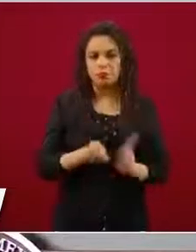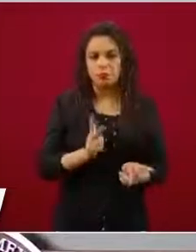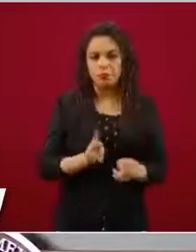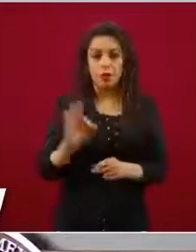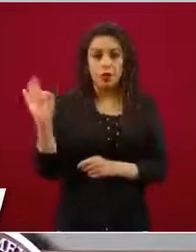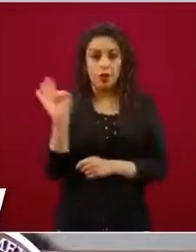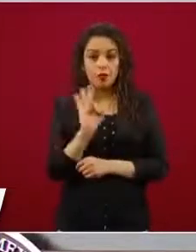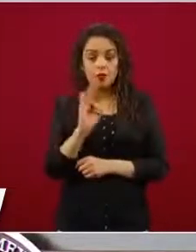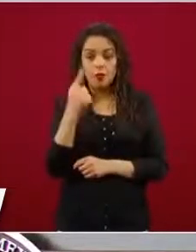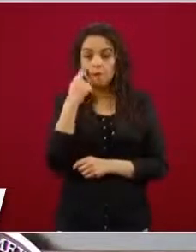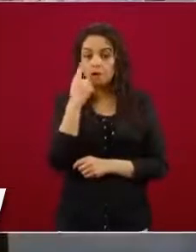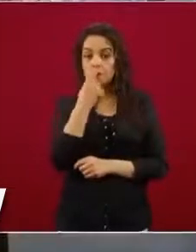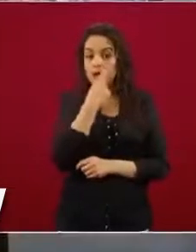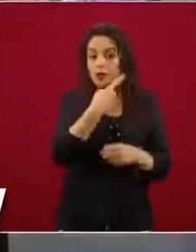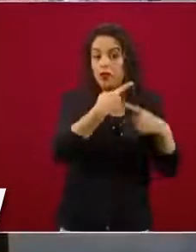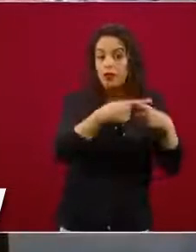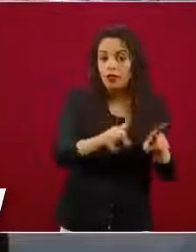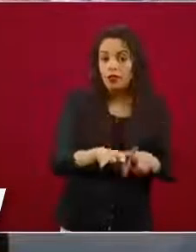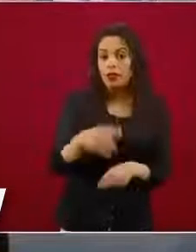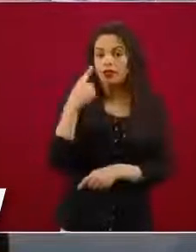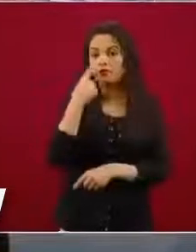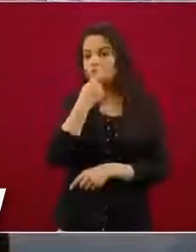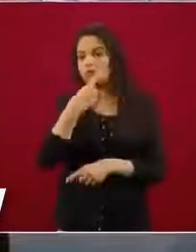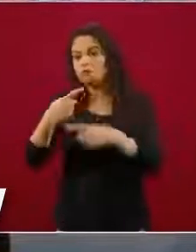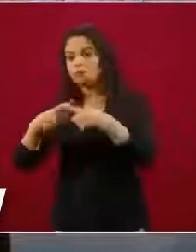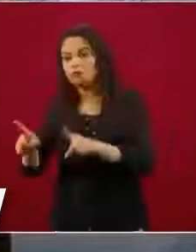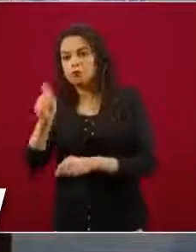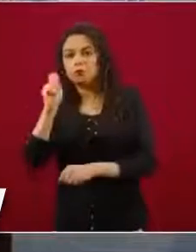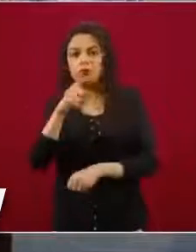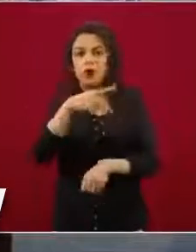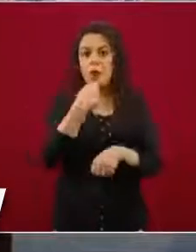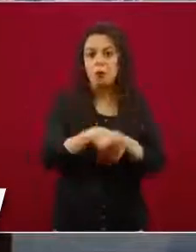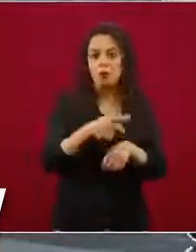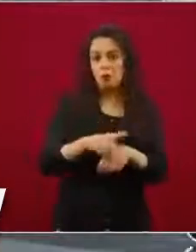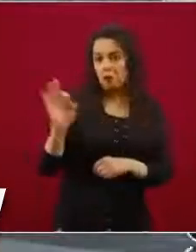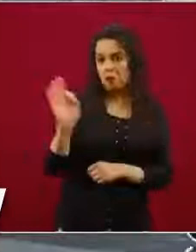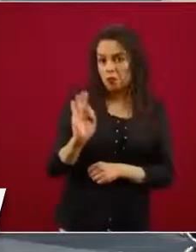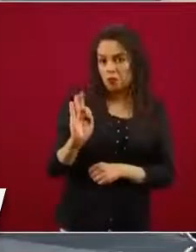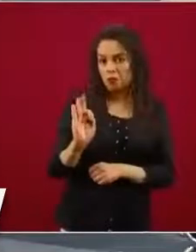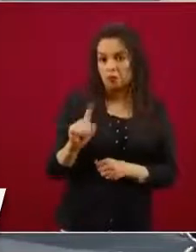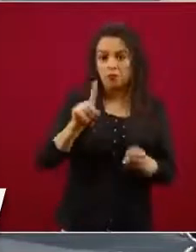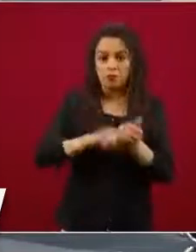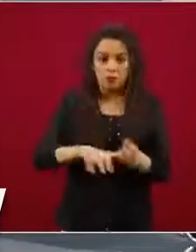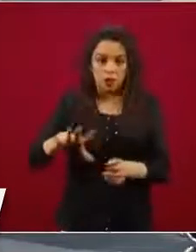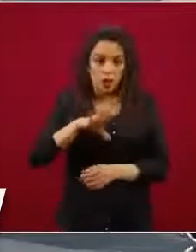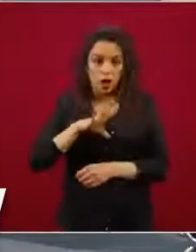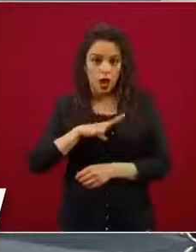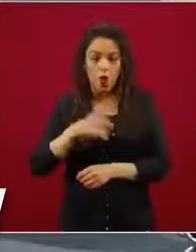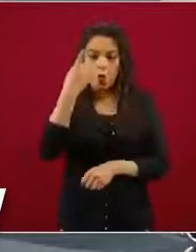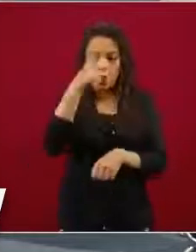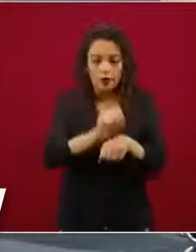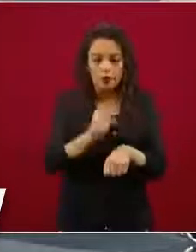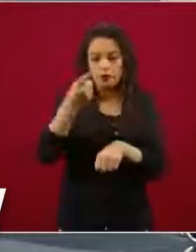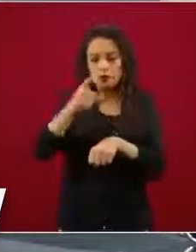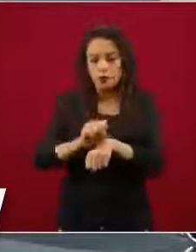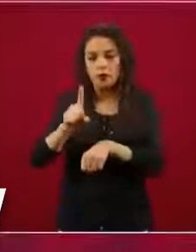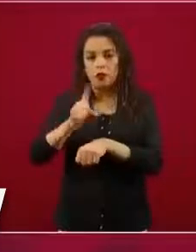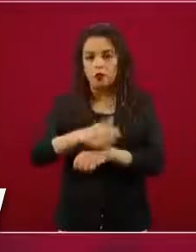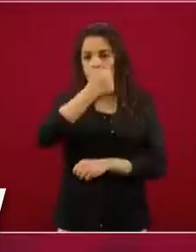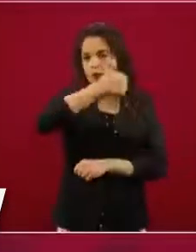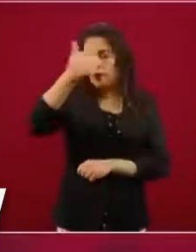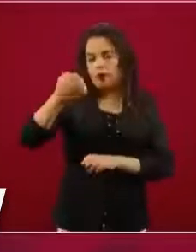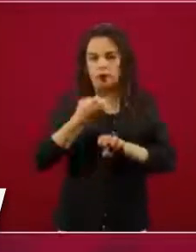discrepancia de visiones sobre el nivel de riesgo que se presentara cada semana en los estados. Y una